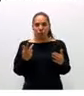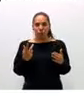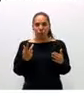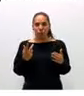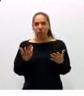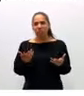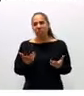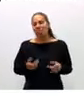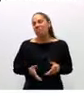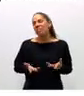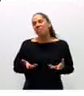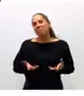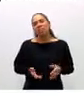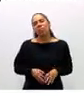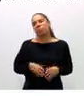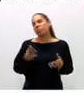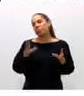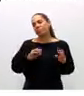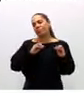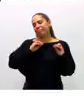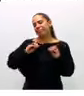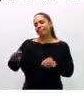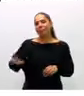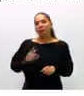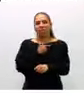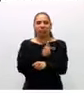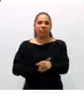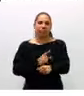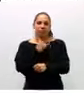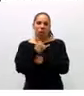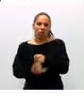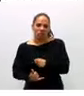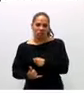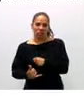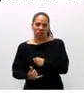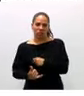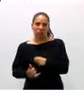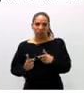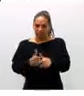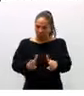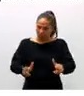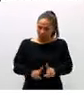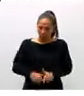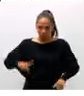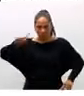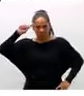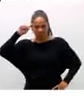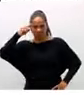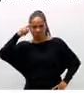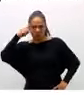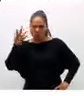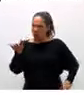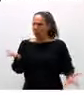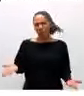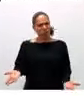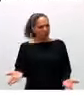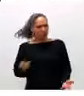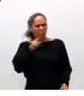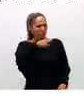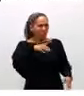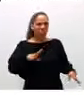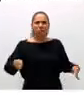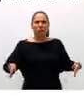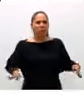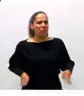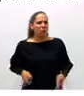quiso participar al ver el desorden. El grupo se enojó con ellos y ellos se culparon mutuamente. Ahora